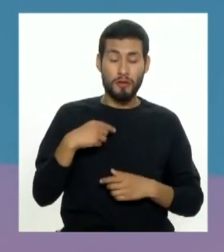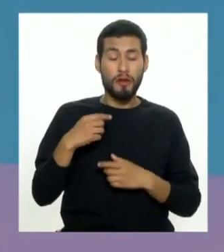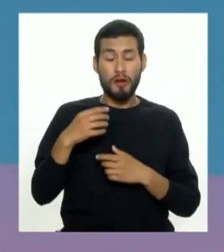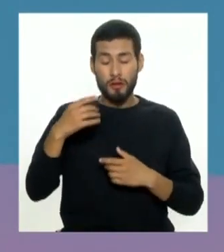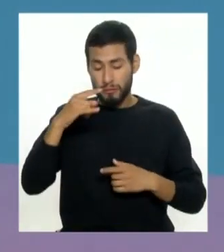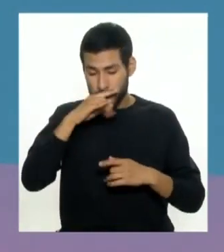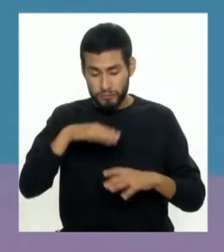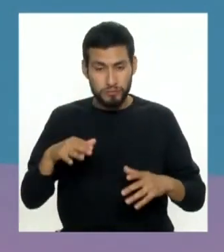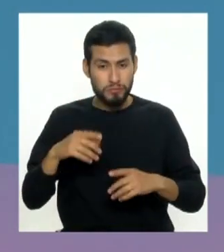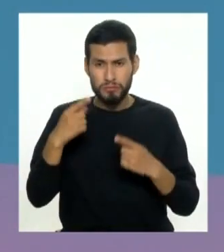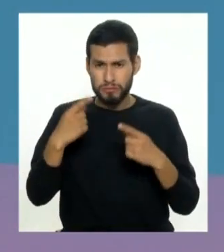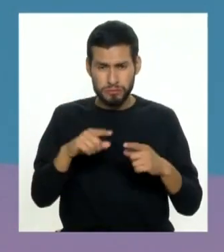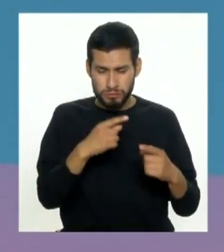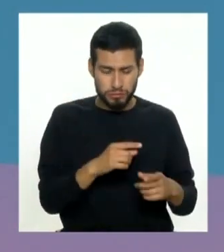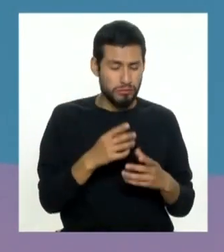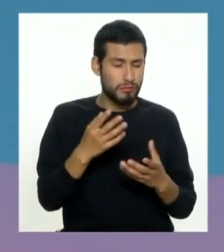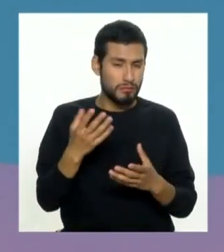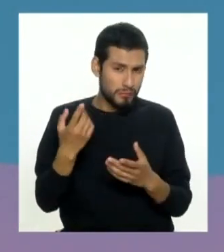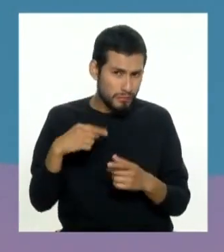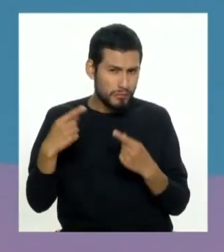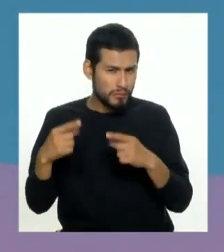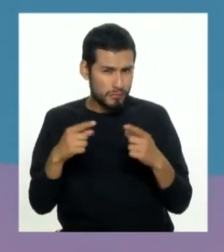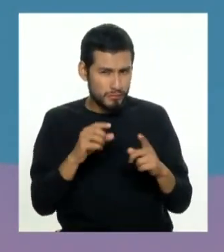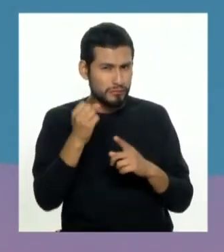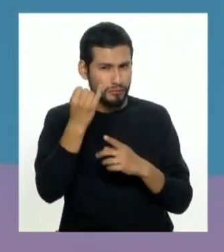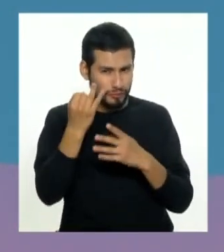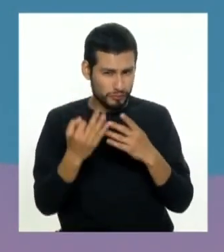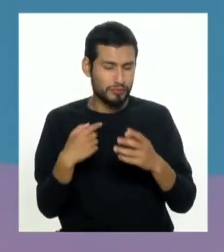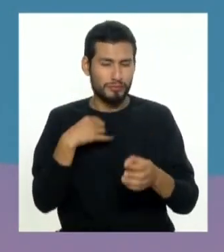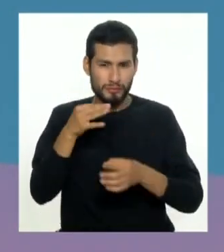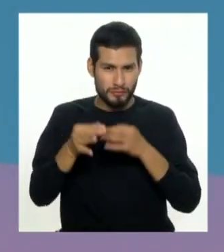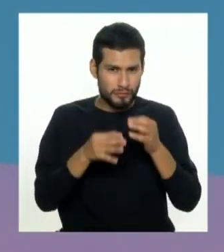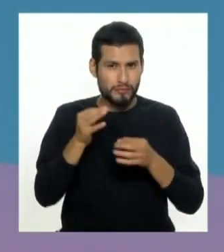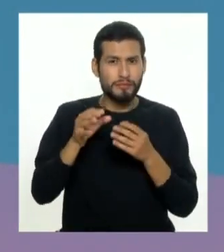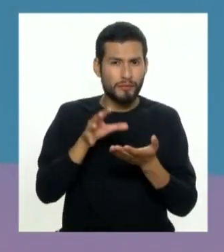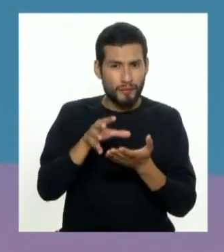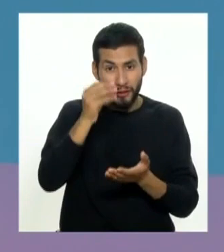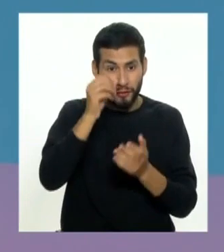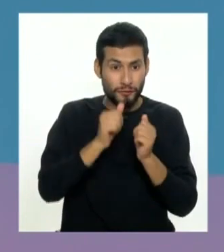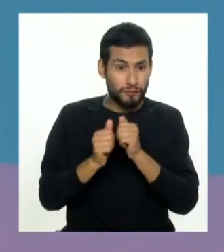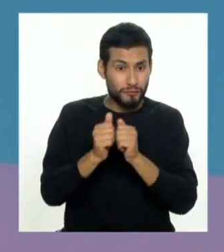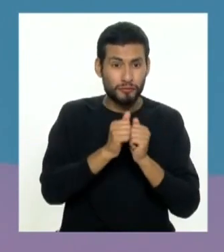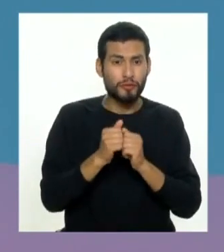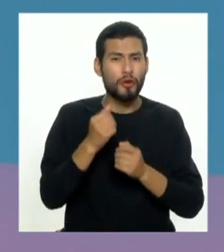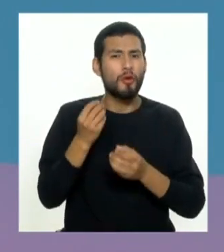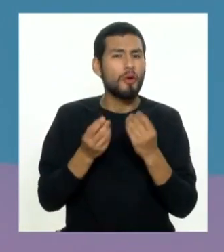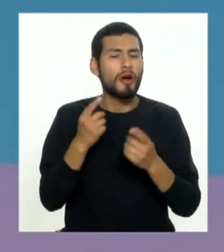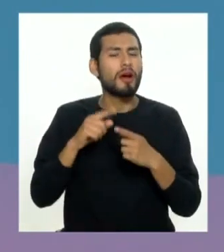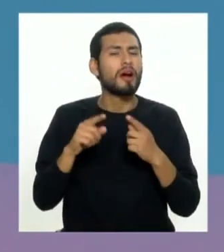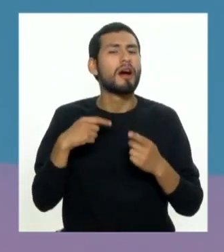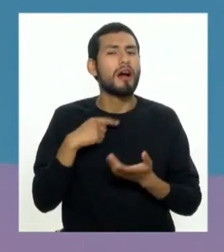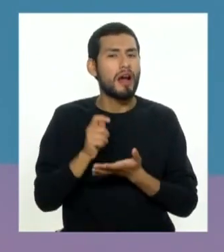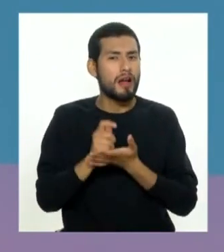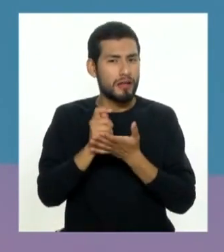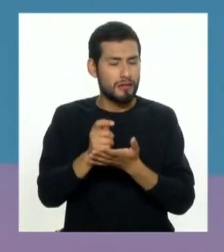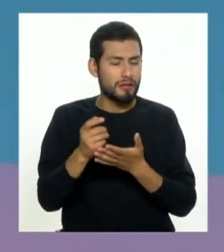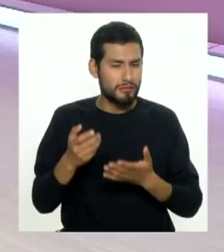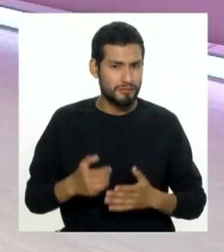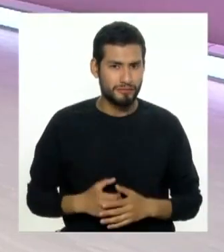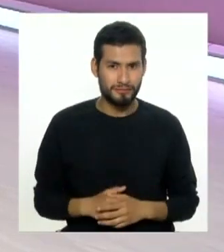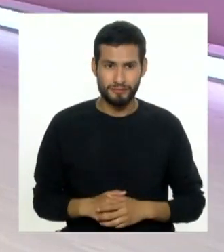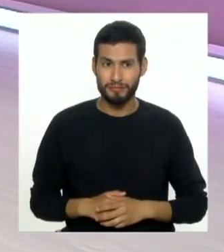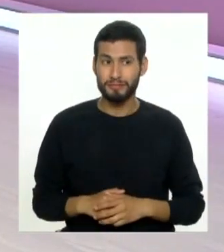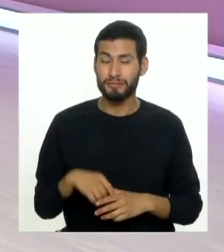niños, y otras clases que hoy día vamos a enseñar y vamos a aprender juntos, y cuál va a ser el tratamiento que debemos llevar. Si bien